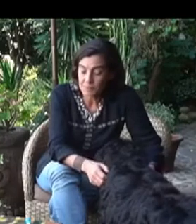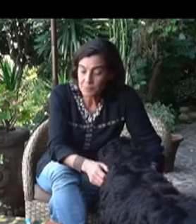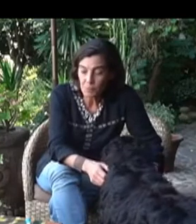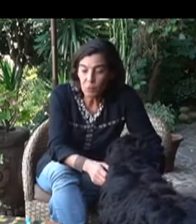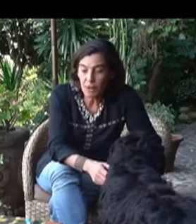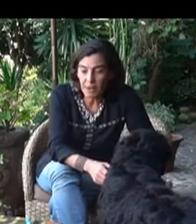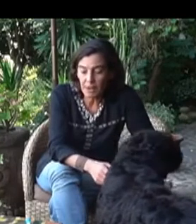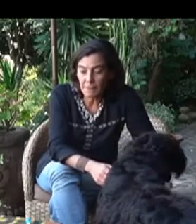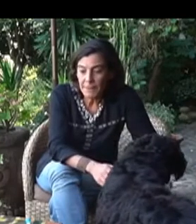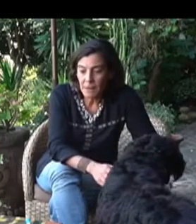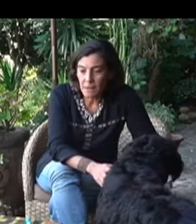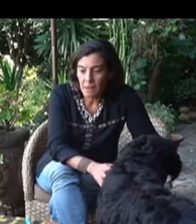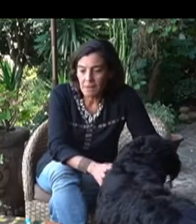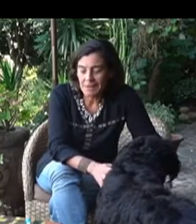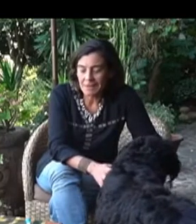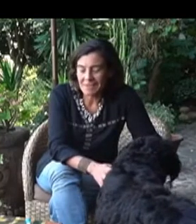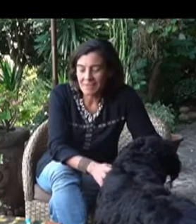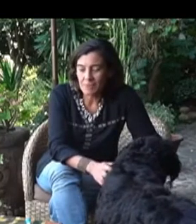que